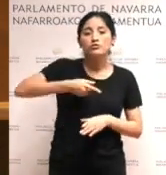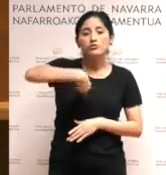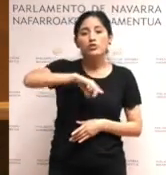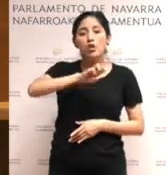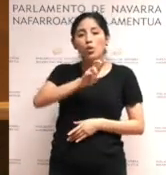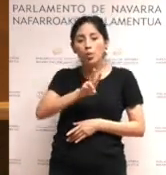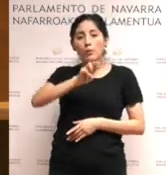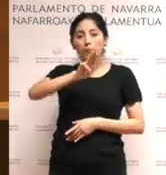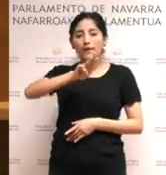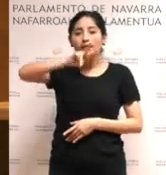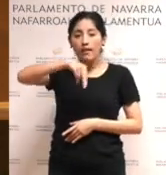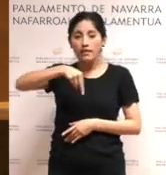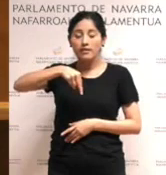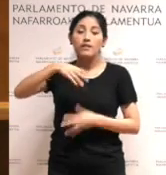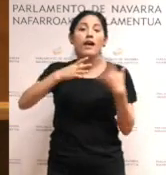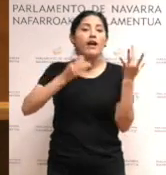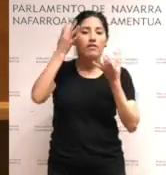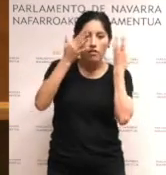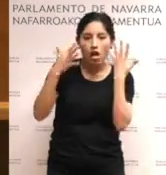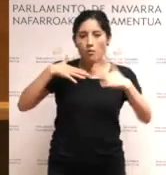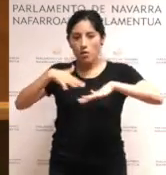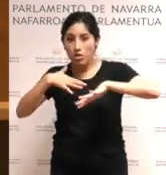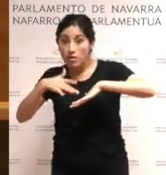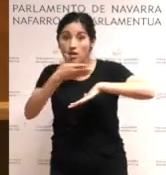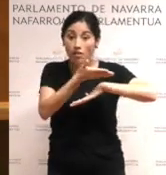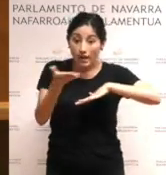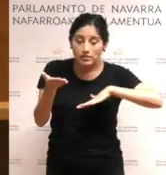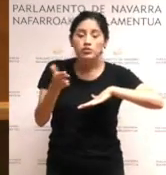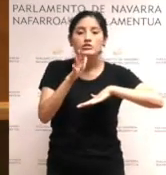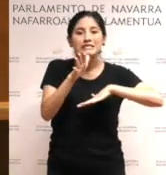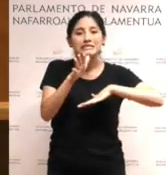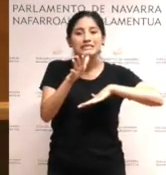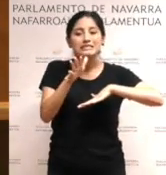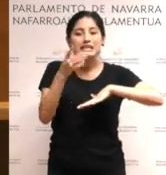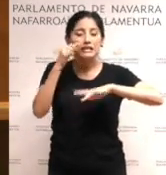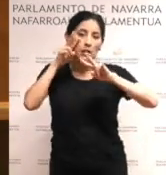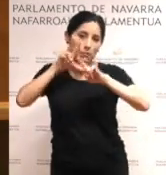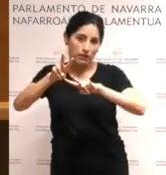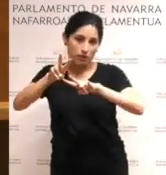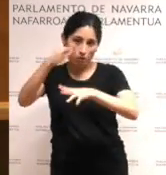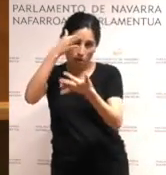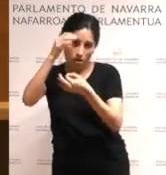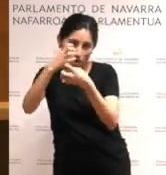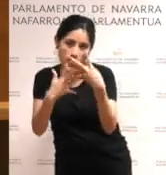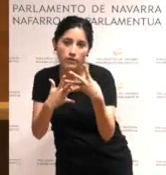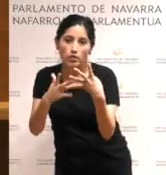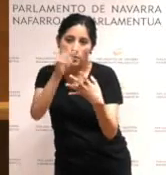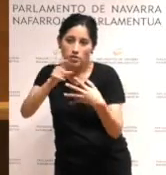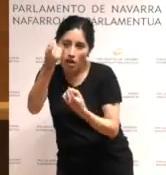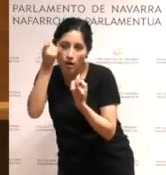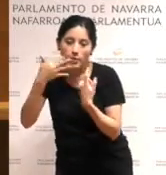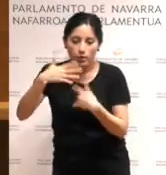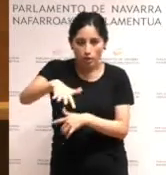cualquier actuación se base en una proyección de datos de alumnado, necesidades por zonas, etapas, redes,